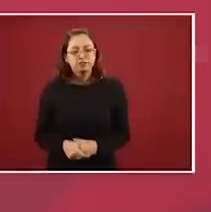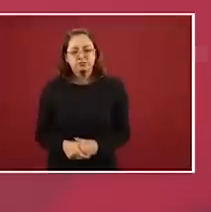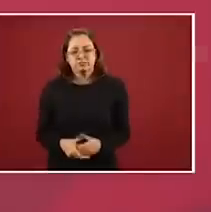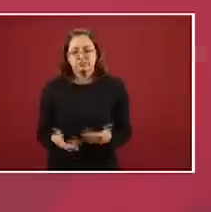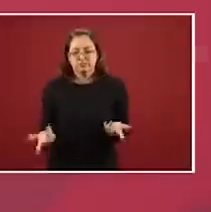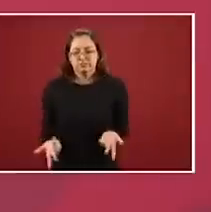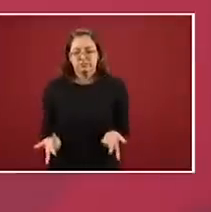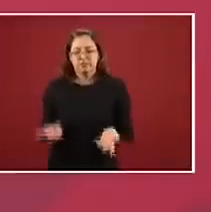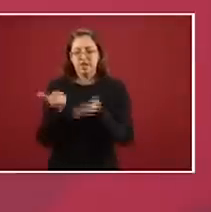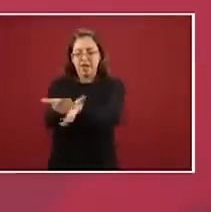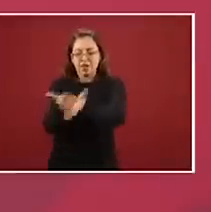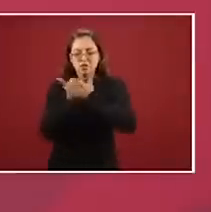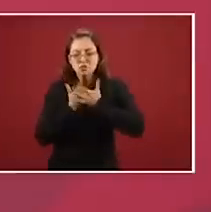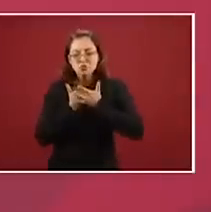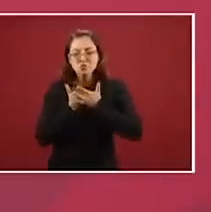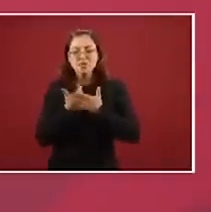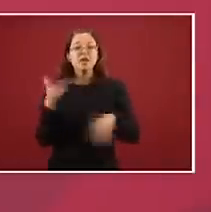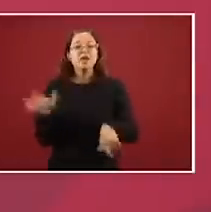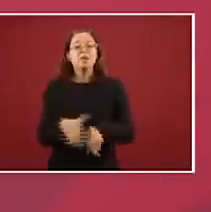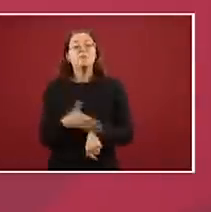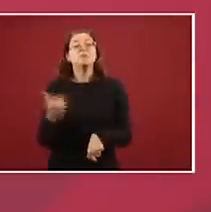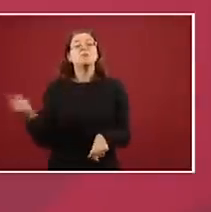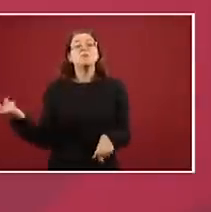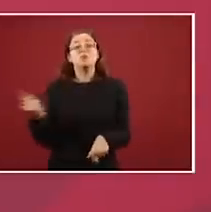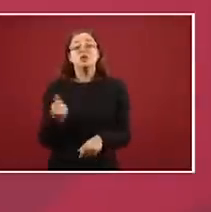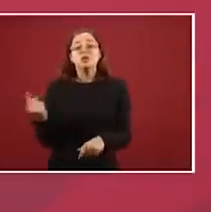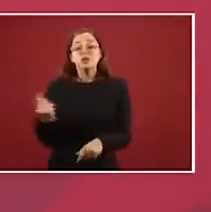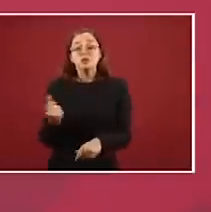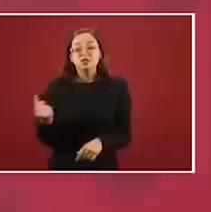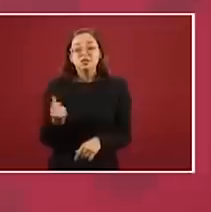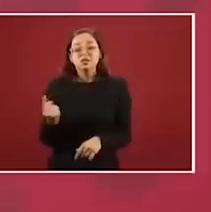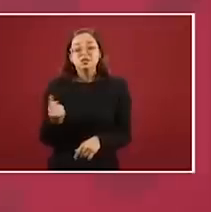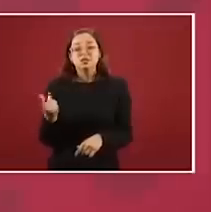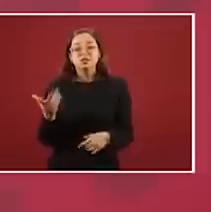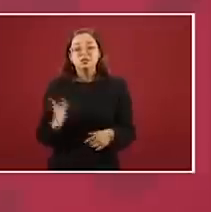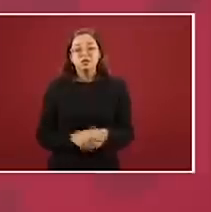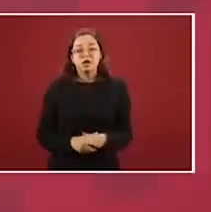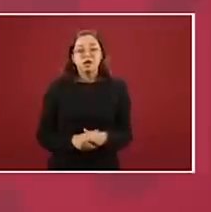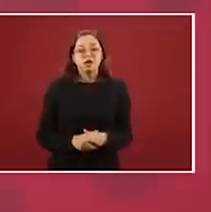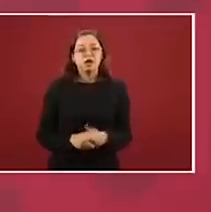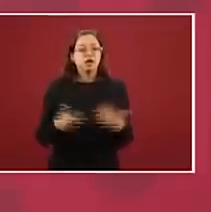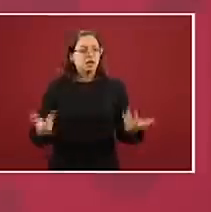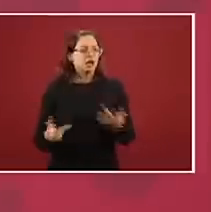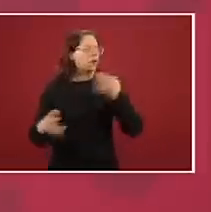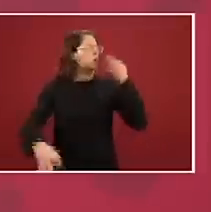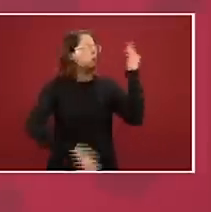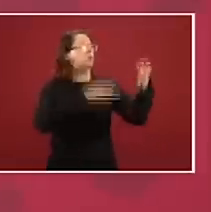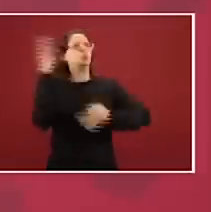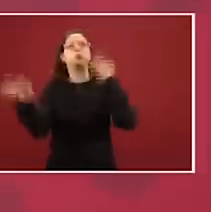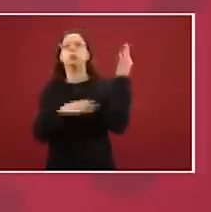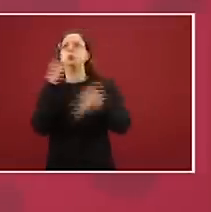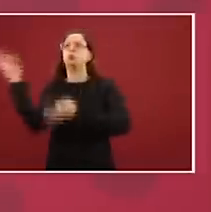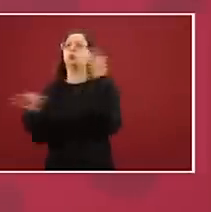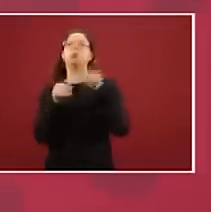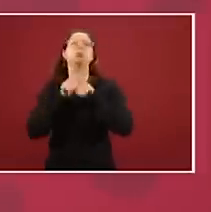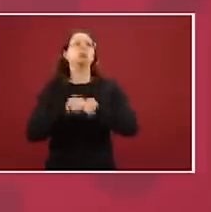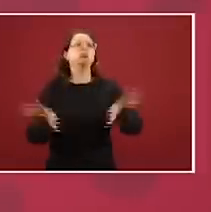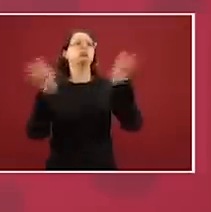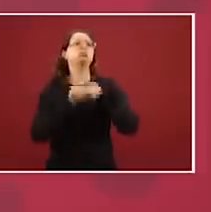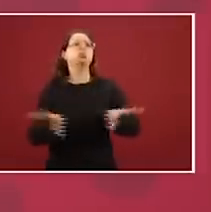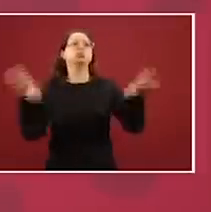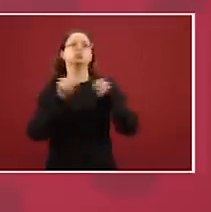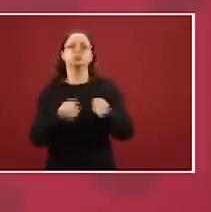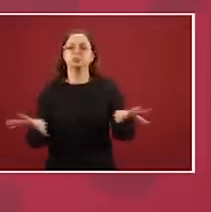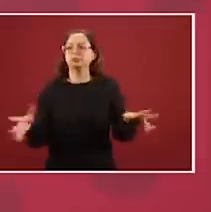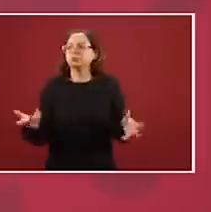ayuden, porque ahora le van a dar mucho vuelo a todas estas denuncias.